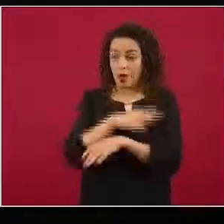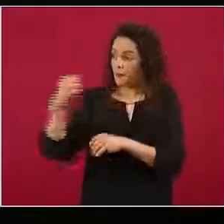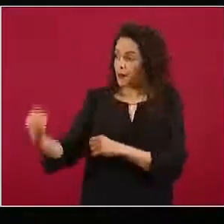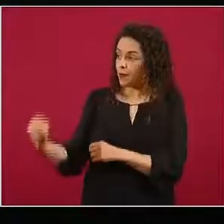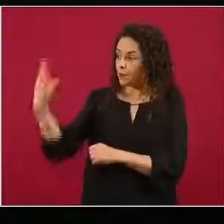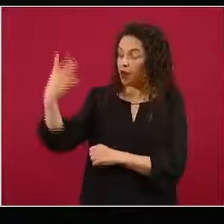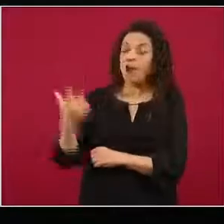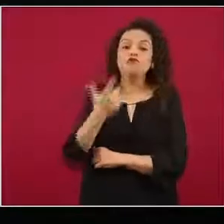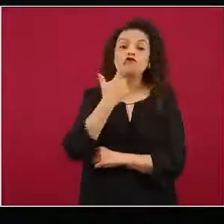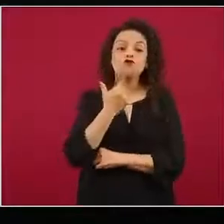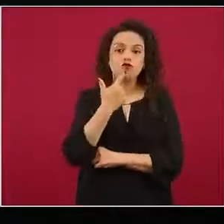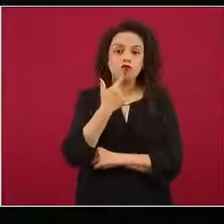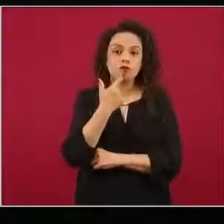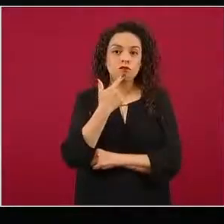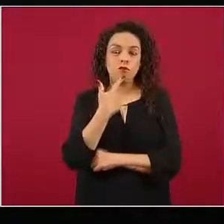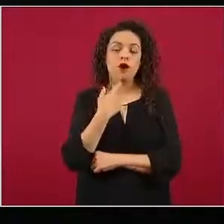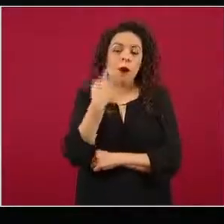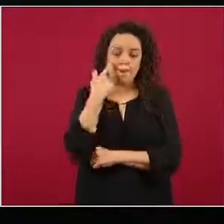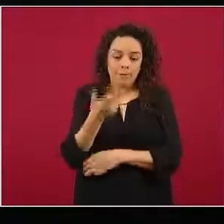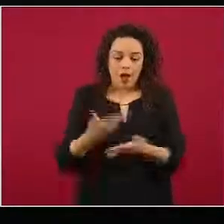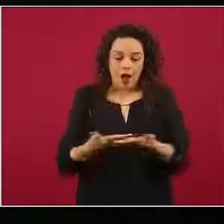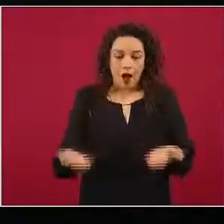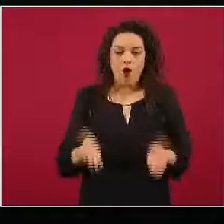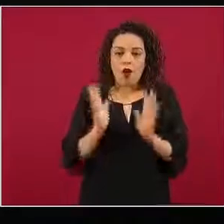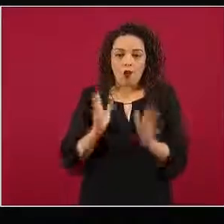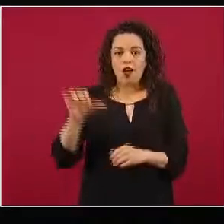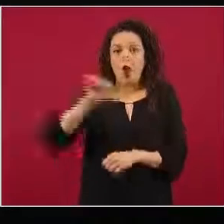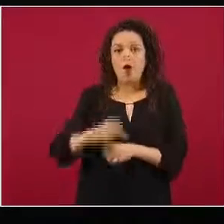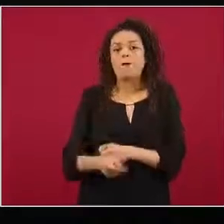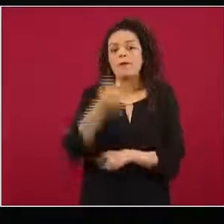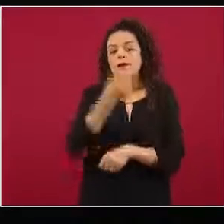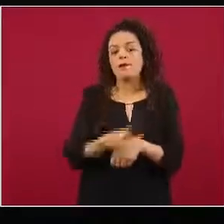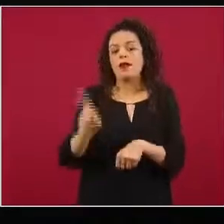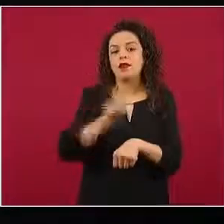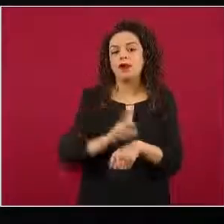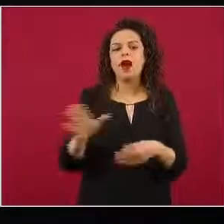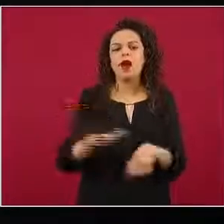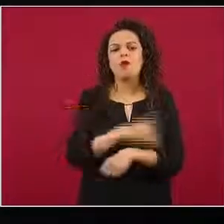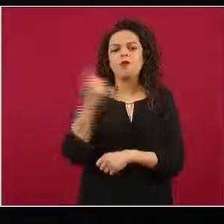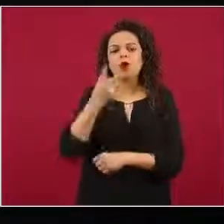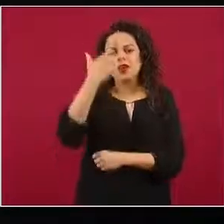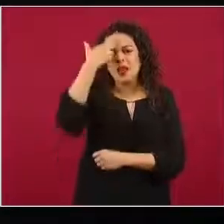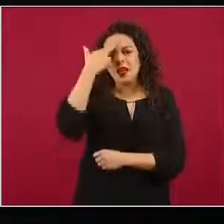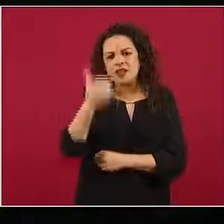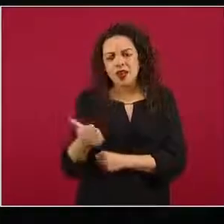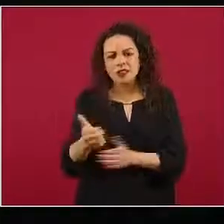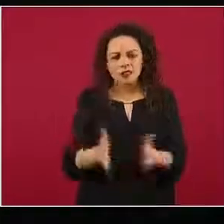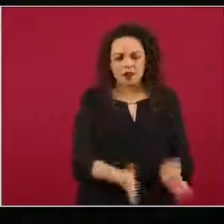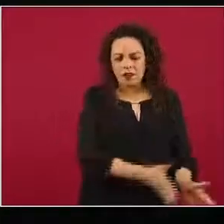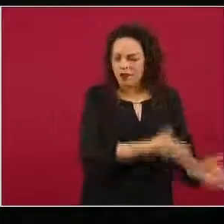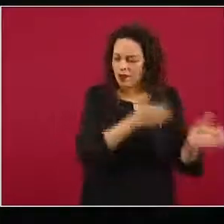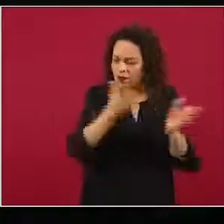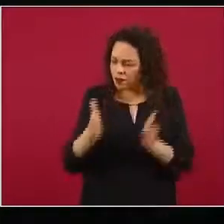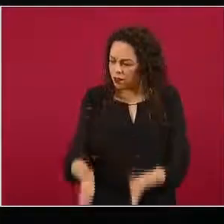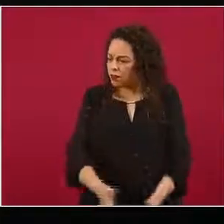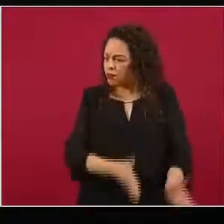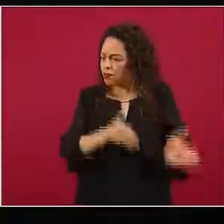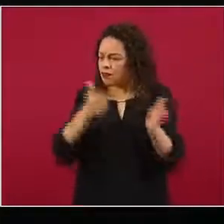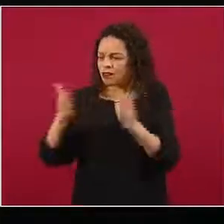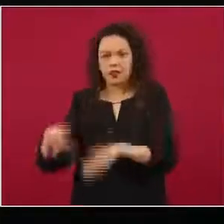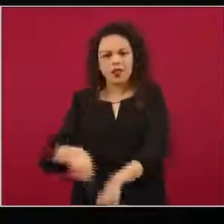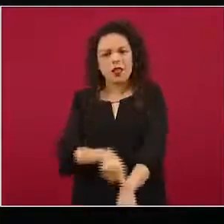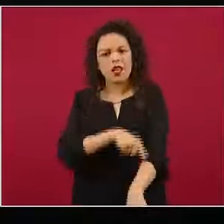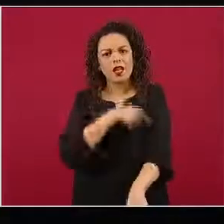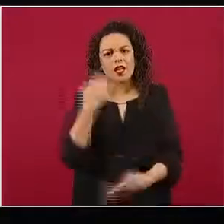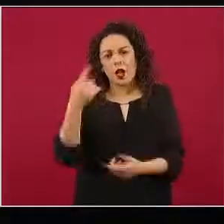como primer día. ¿Cuál sería la razón de haber alargado esta parte? Sobre todo porque se observó que el nivel de